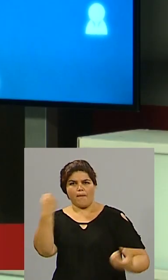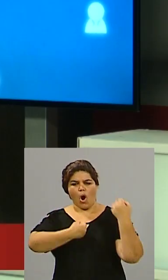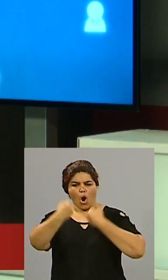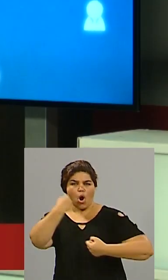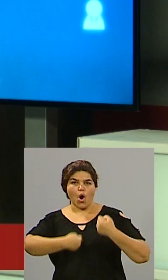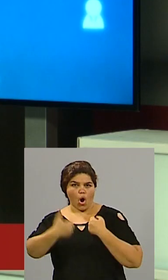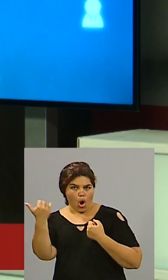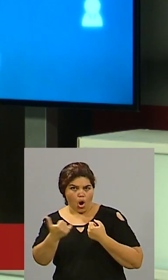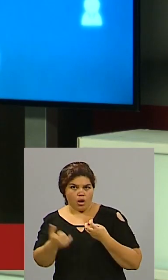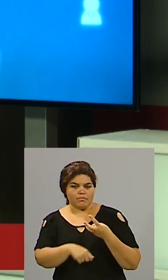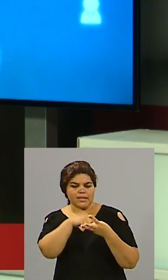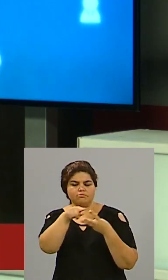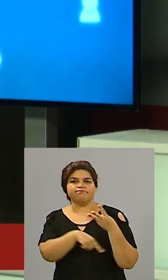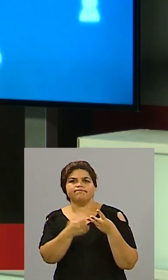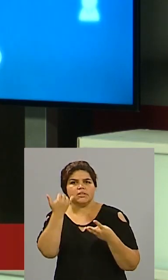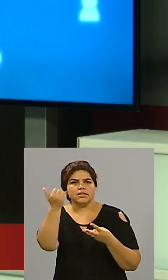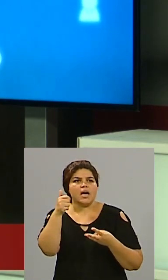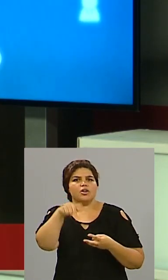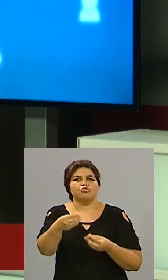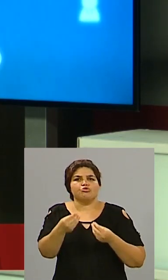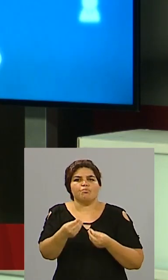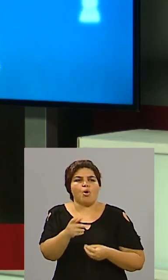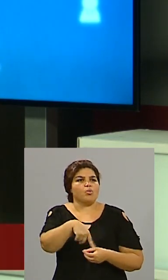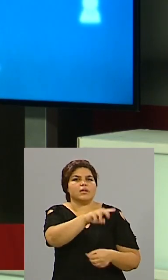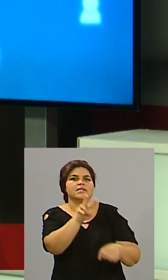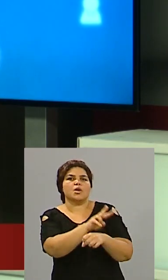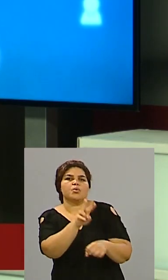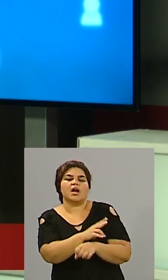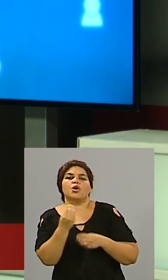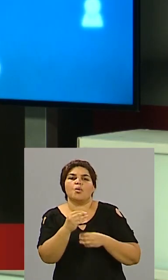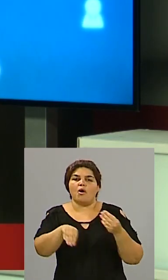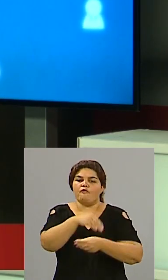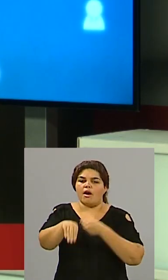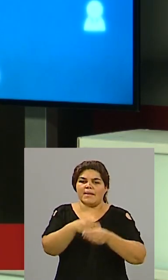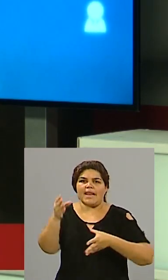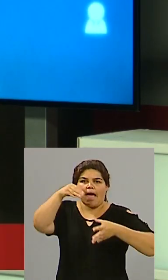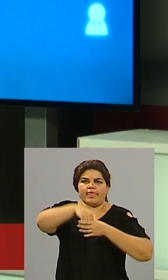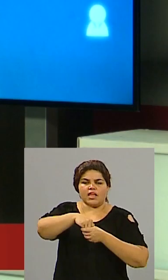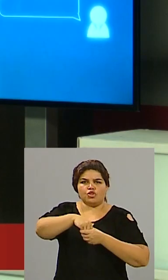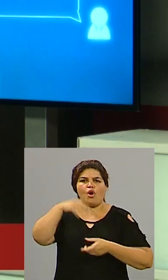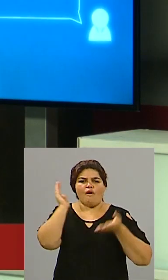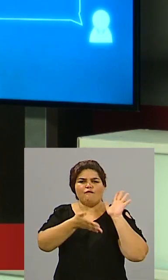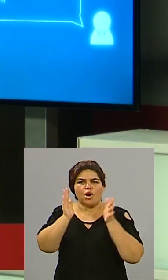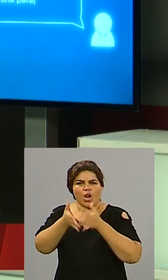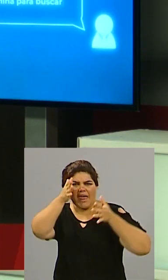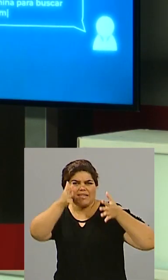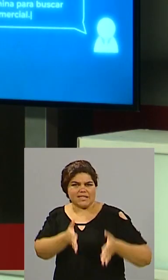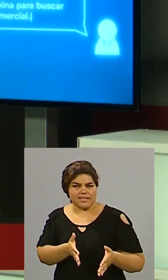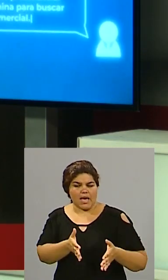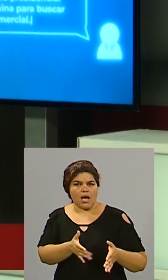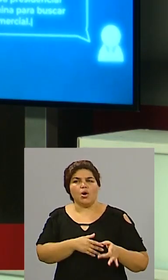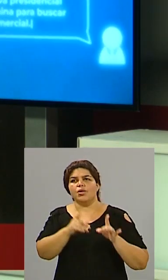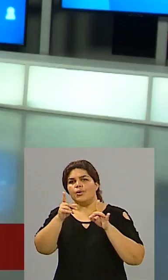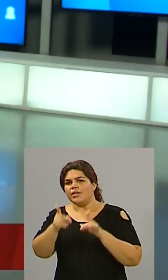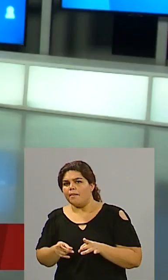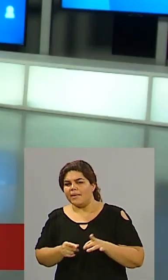¿Qué pueden hacer ustedes desde la cartera de seguridad? Porque esto también tiene que ver un poco con la violencia intrafamiliar que se puede estar dando o no, ciertas señales que a veces las